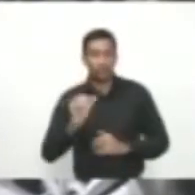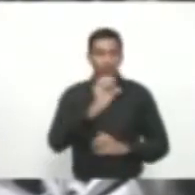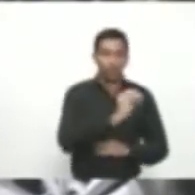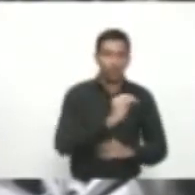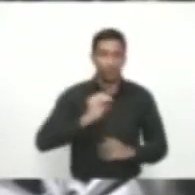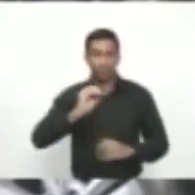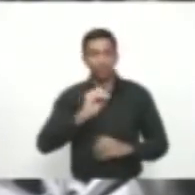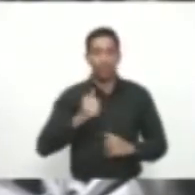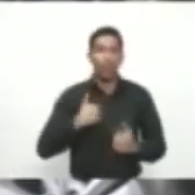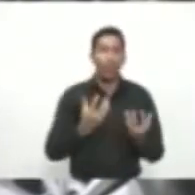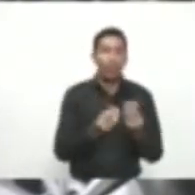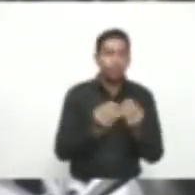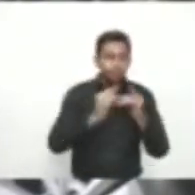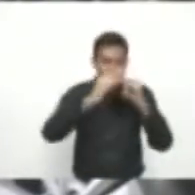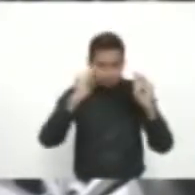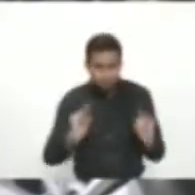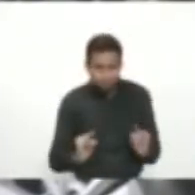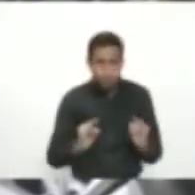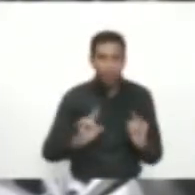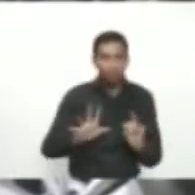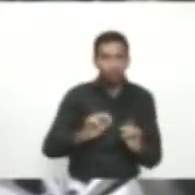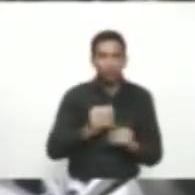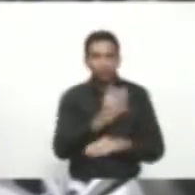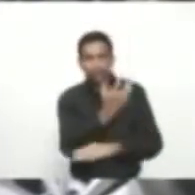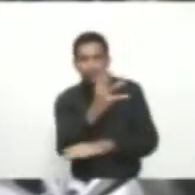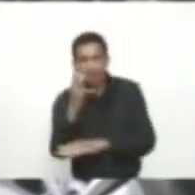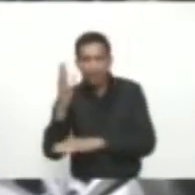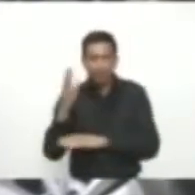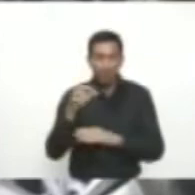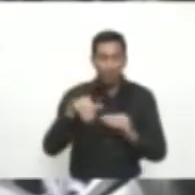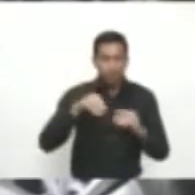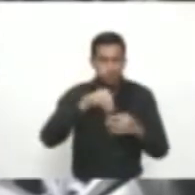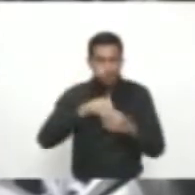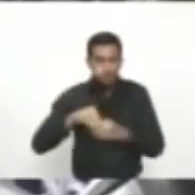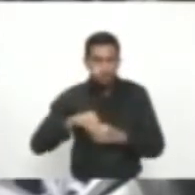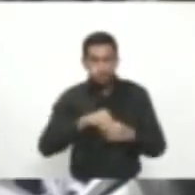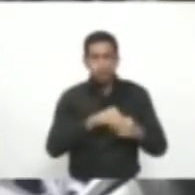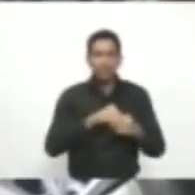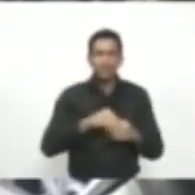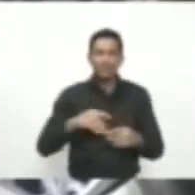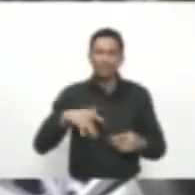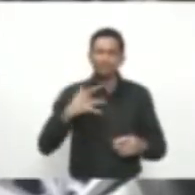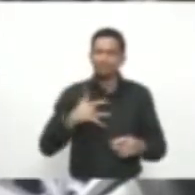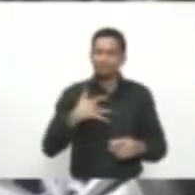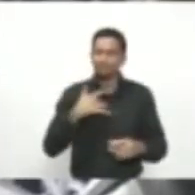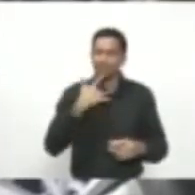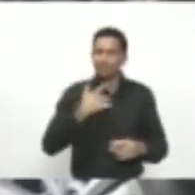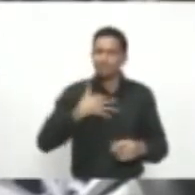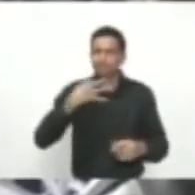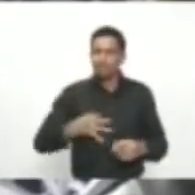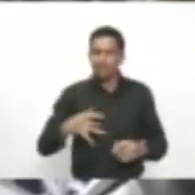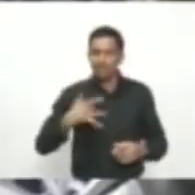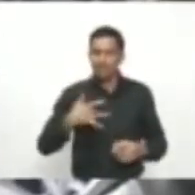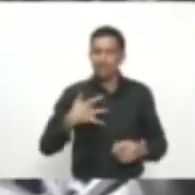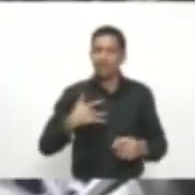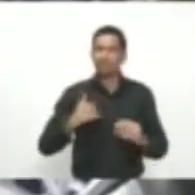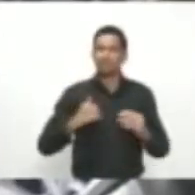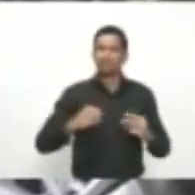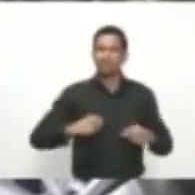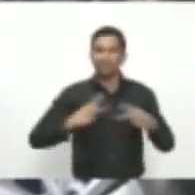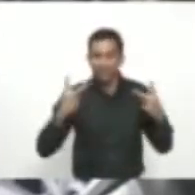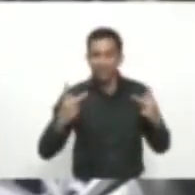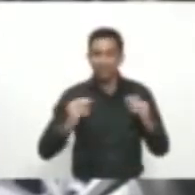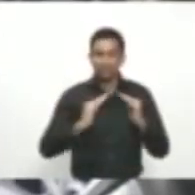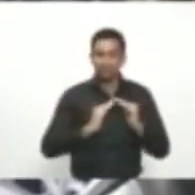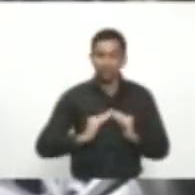encontramos en esos campamentos o zonas veredales, no estamos en condiciones de habitaciones dignas, de salud digna, de vivienda digna. Por el